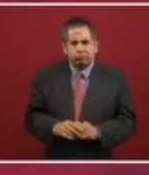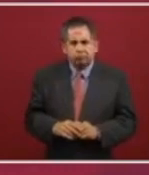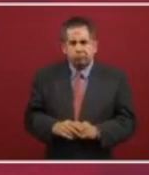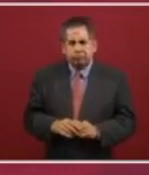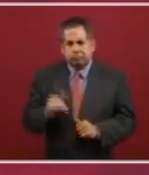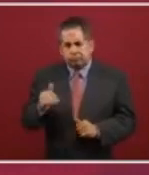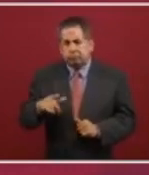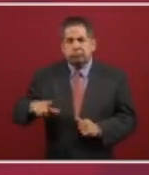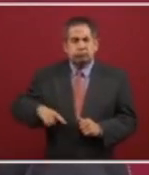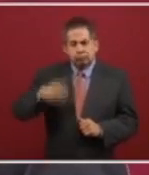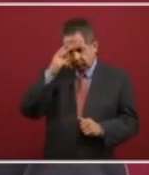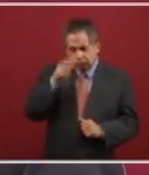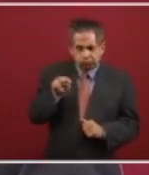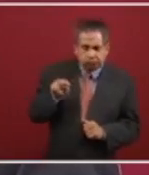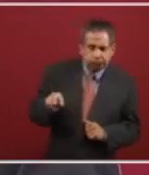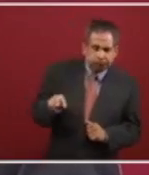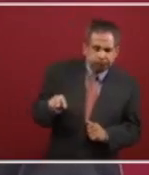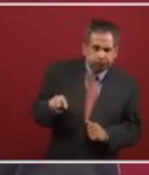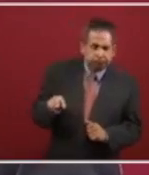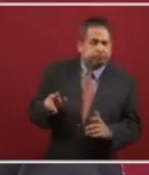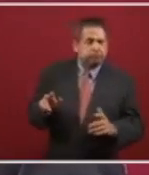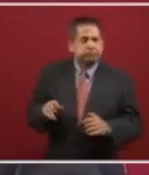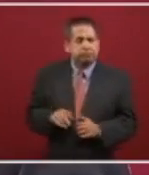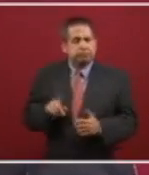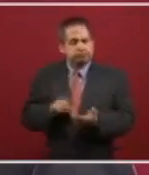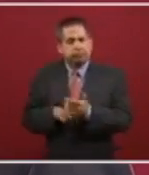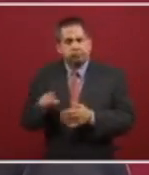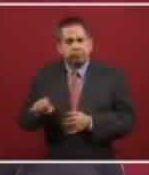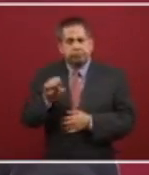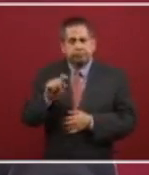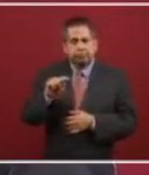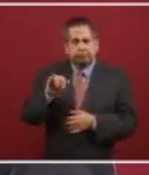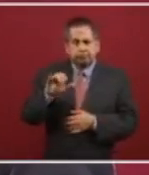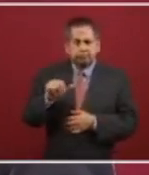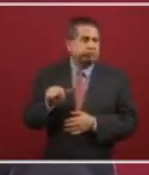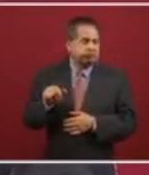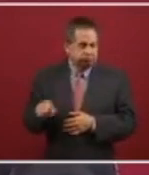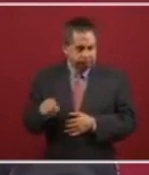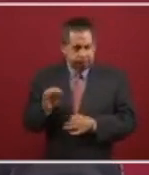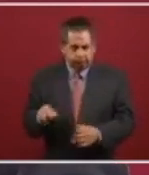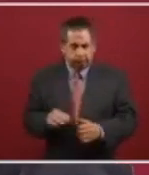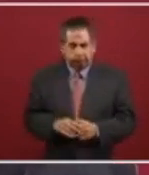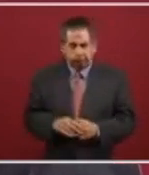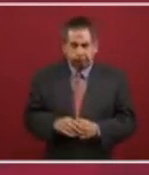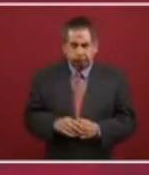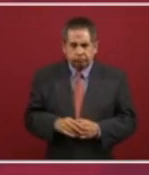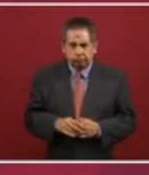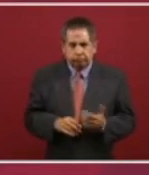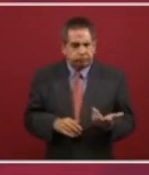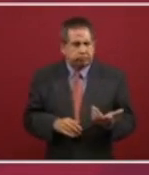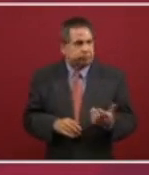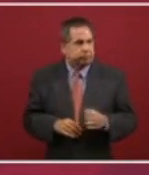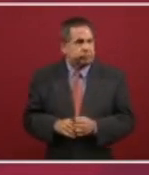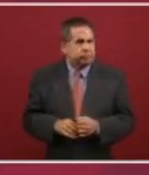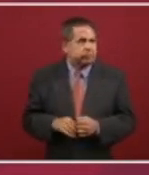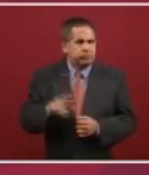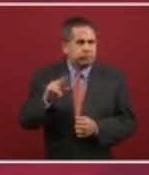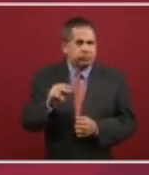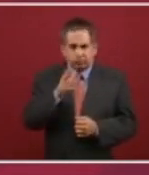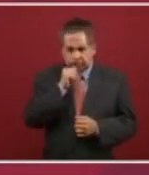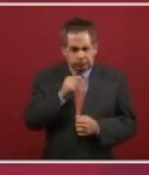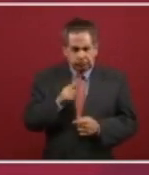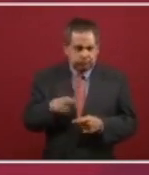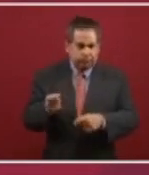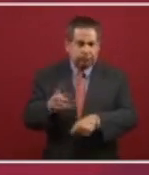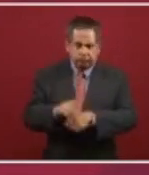Y el gobierno de México tiene ética y no se permite